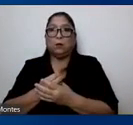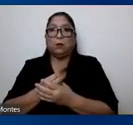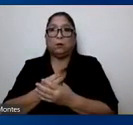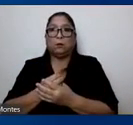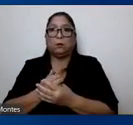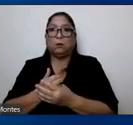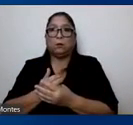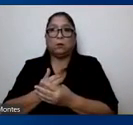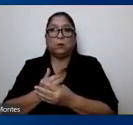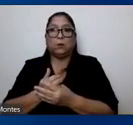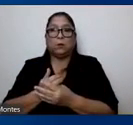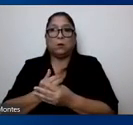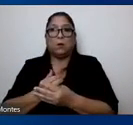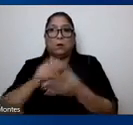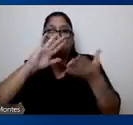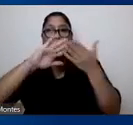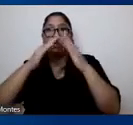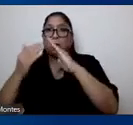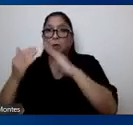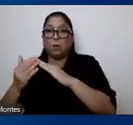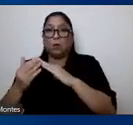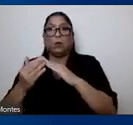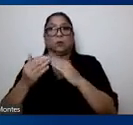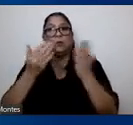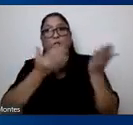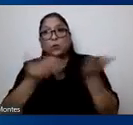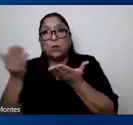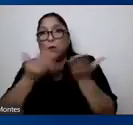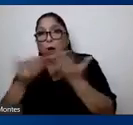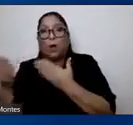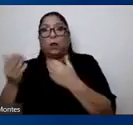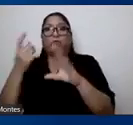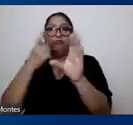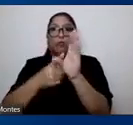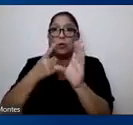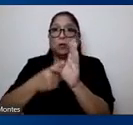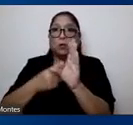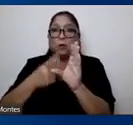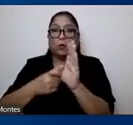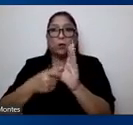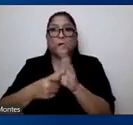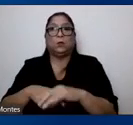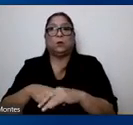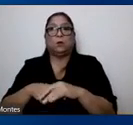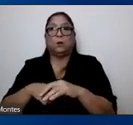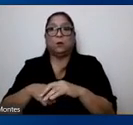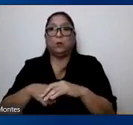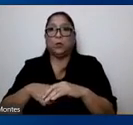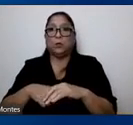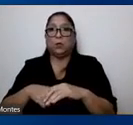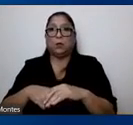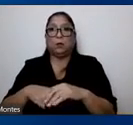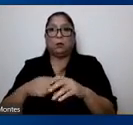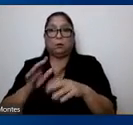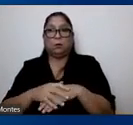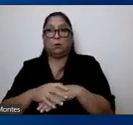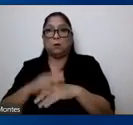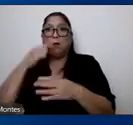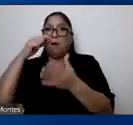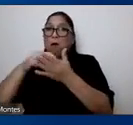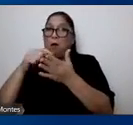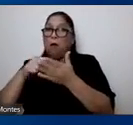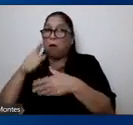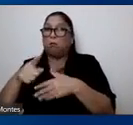cómo comunidades son arrasadas por la subversión, la detención,